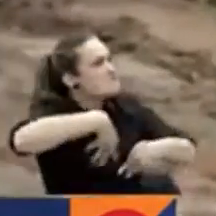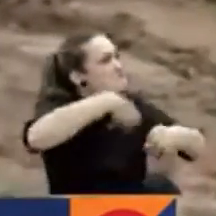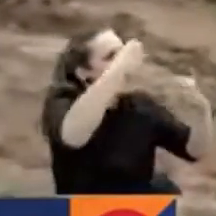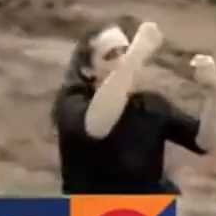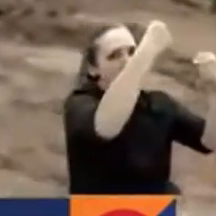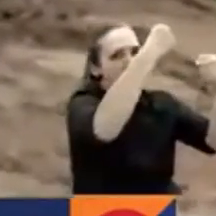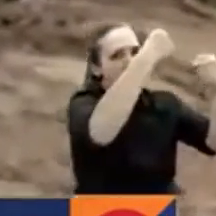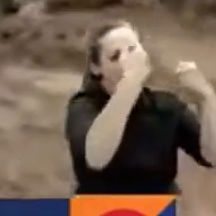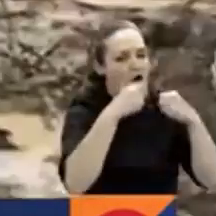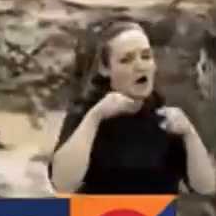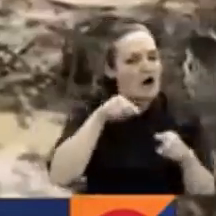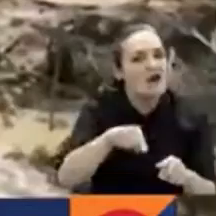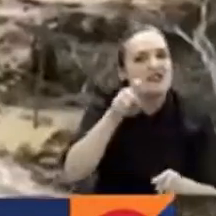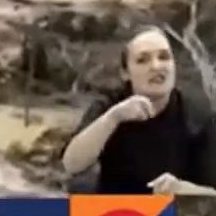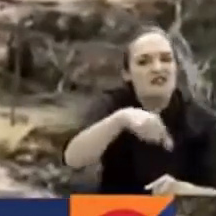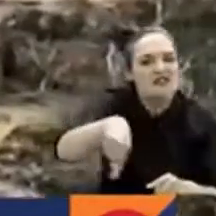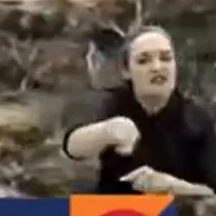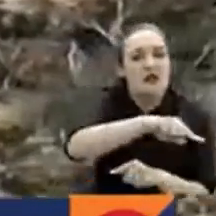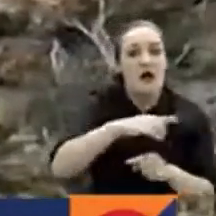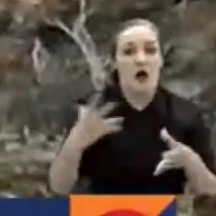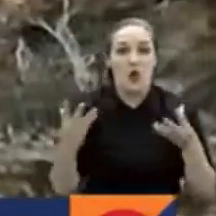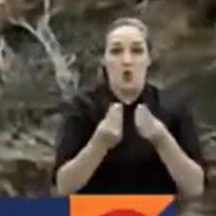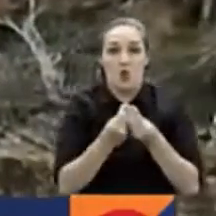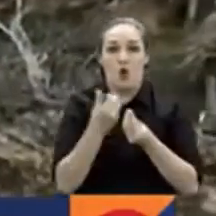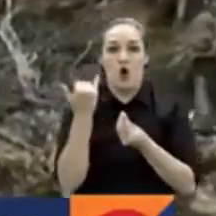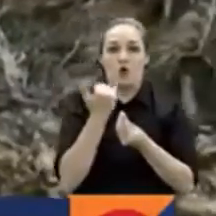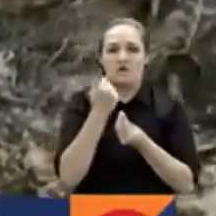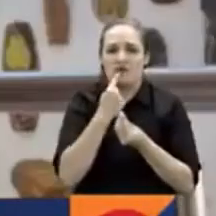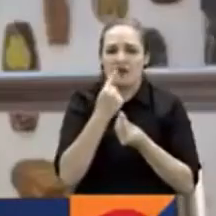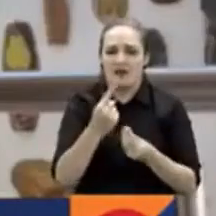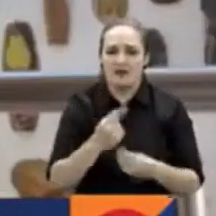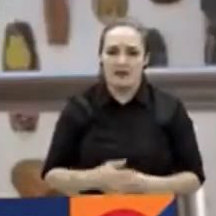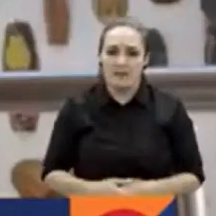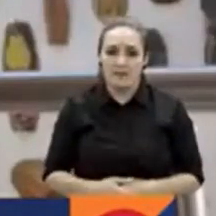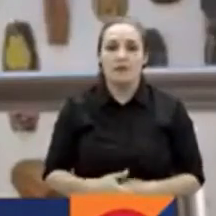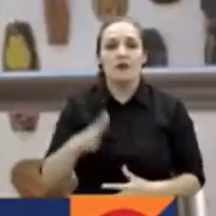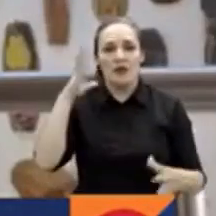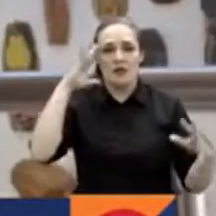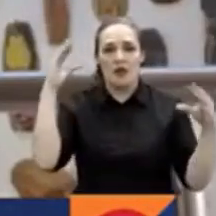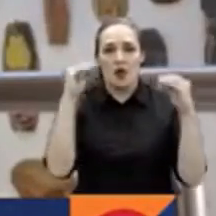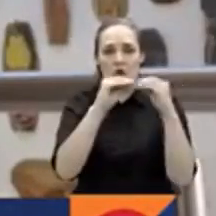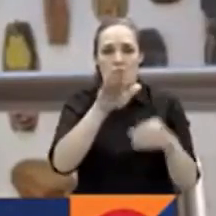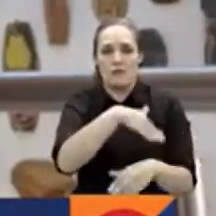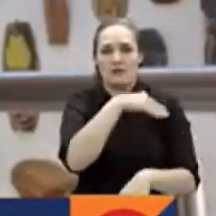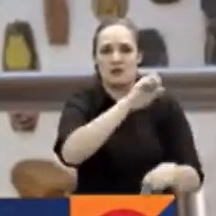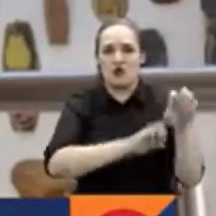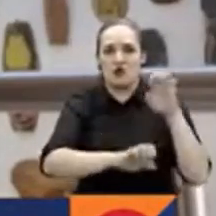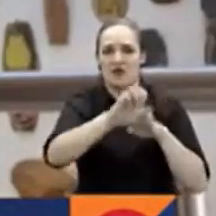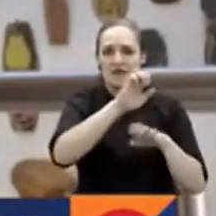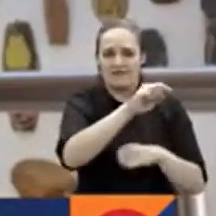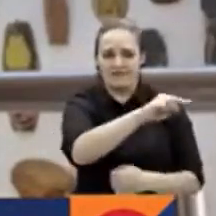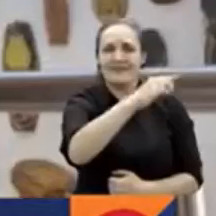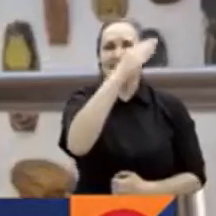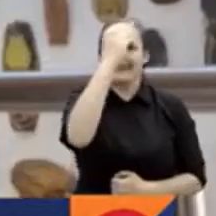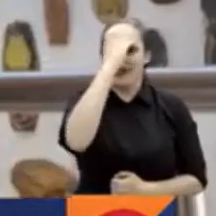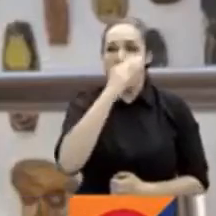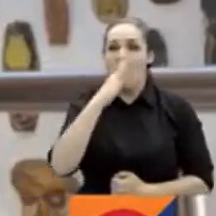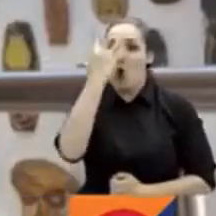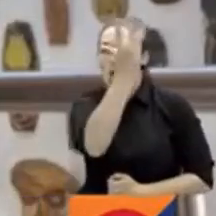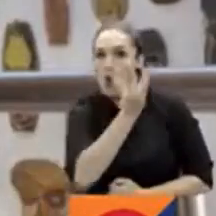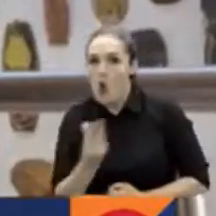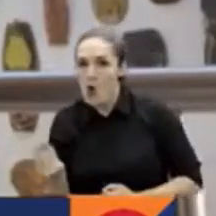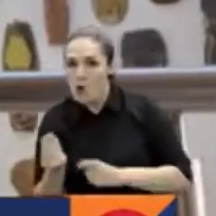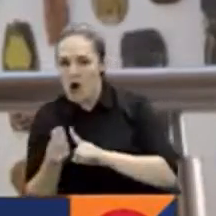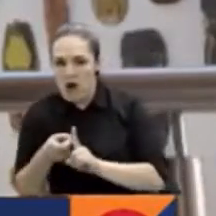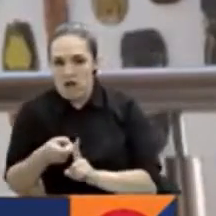esta población y los conservadores hicieron un llamado. Estoy de acuerdo con el ministro de Defensa, que sabe que hay estructuras